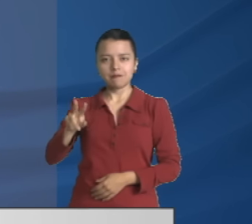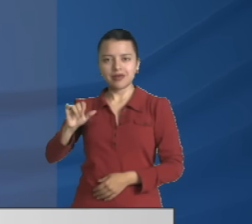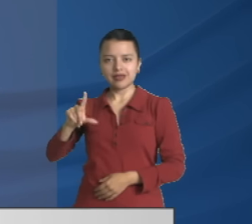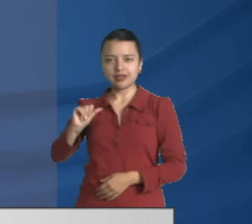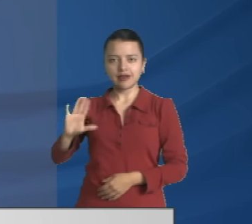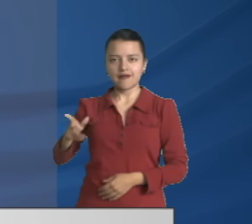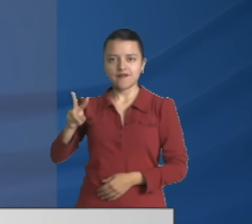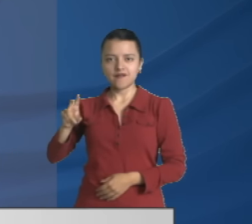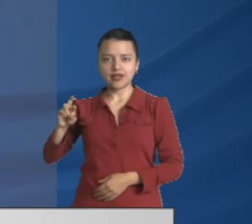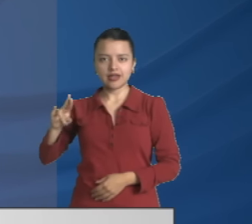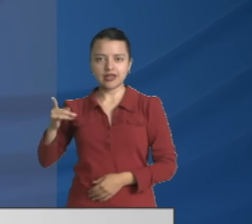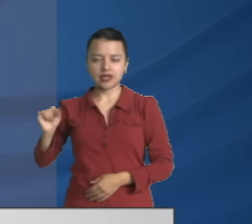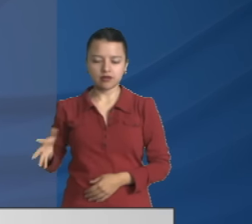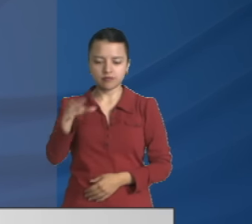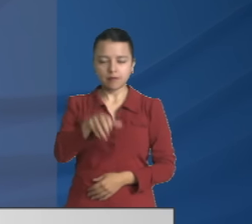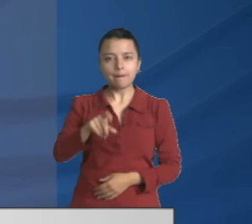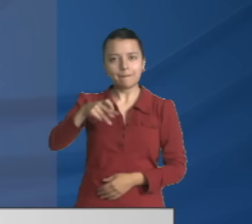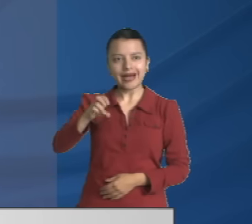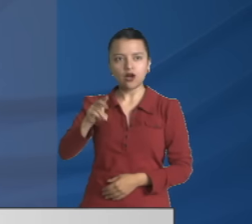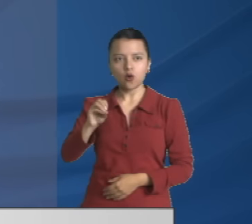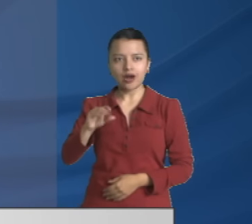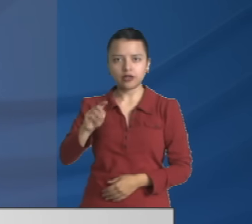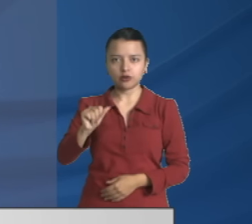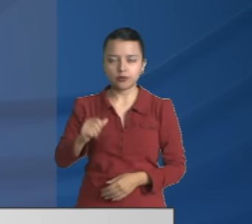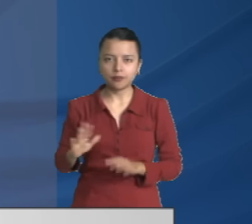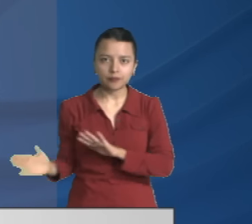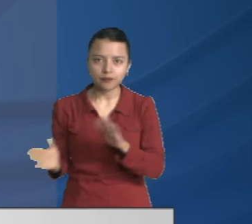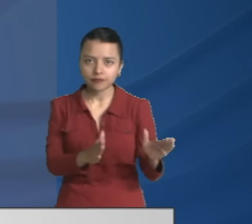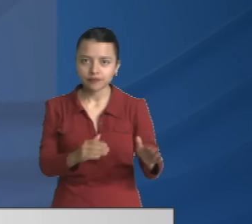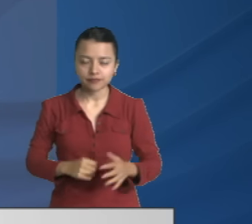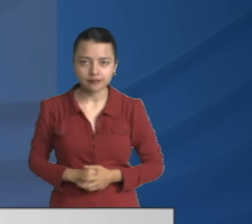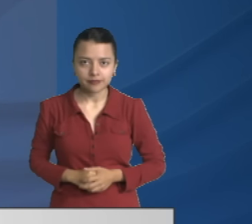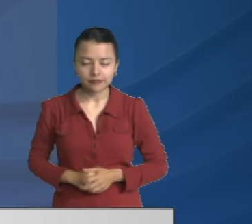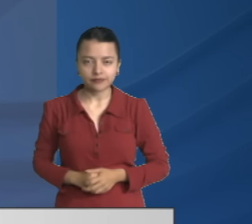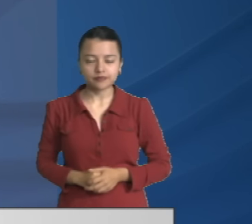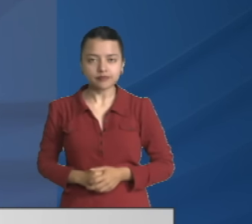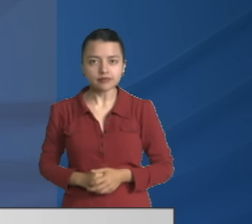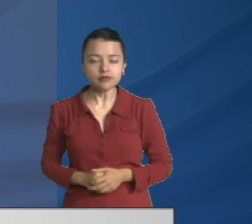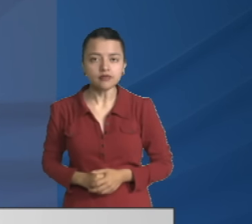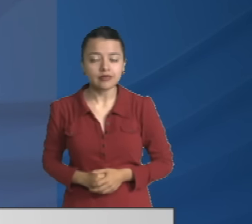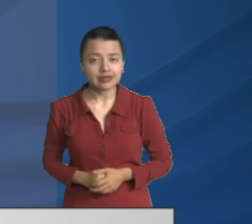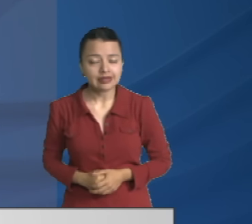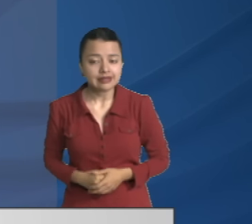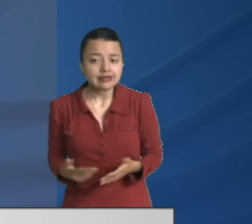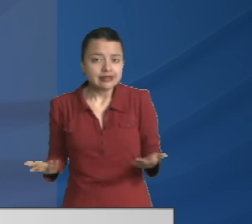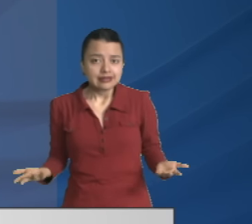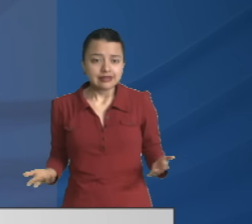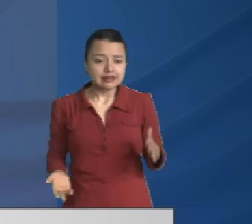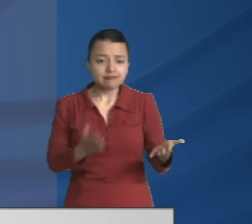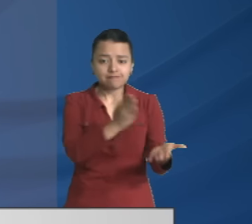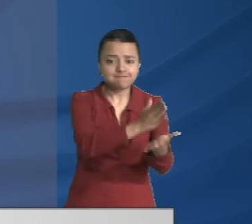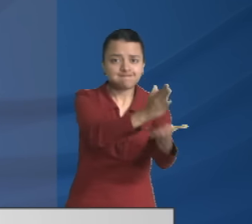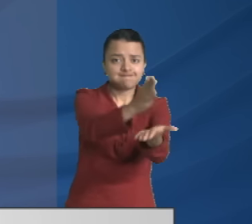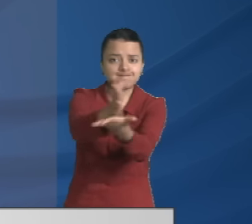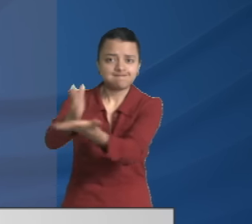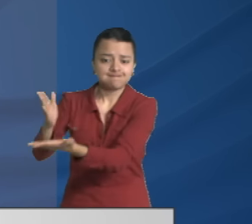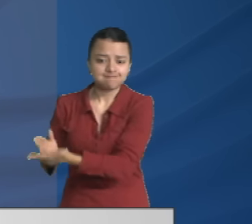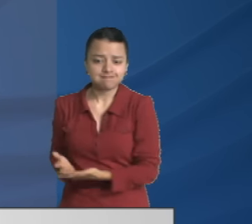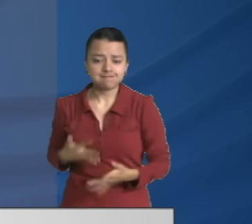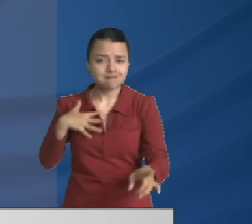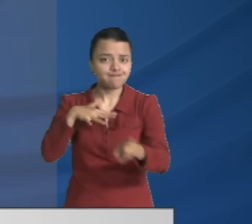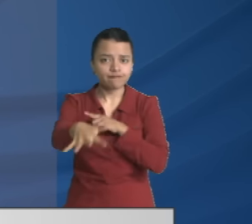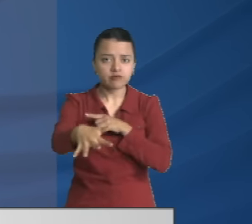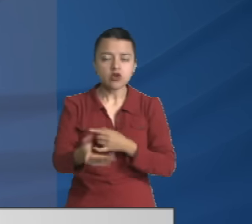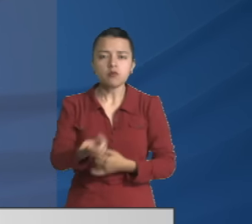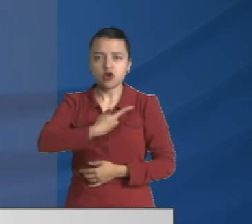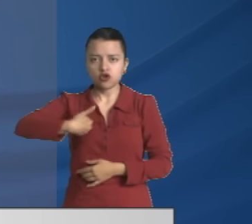corregimiento de Paluato. Se precisa por parte de las autoridades que en este momento hay atención de la